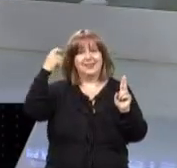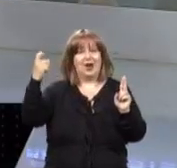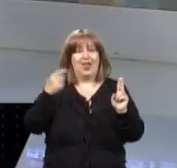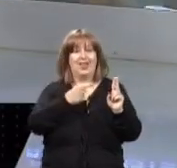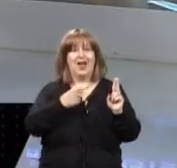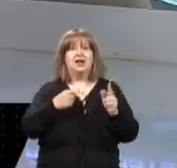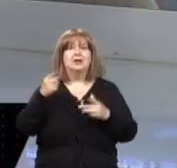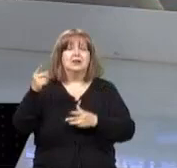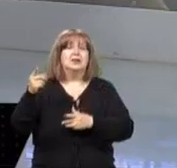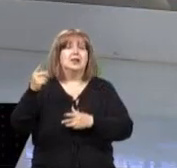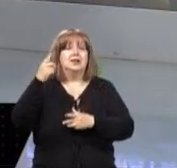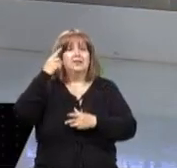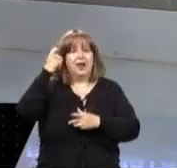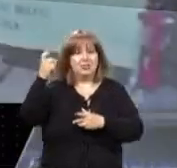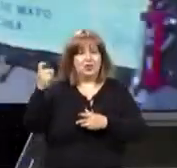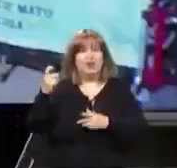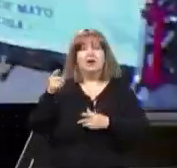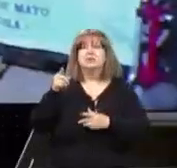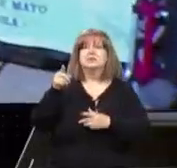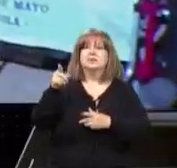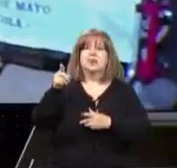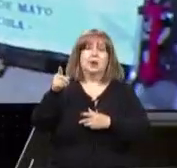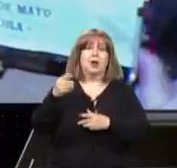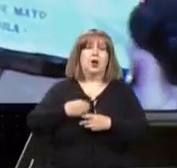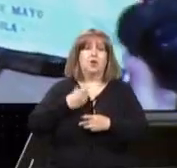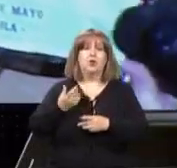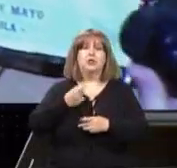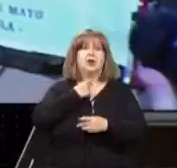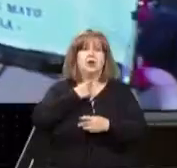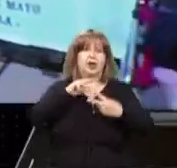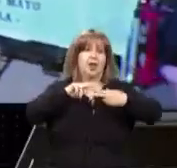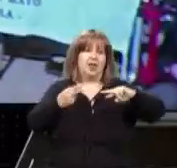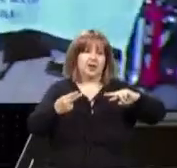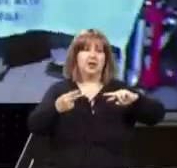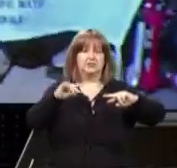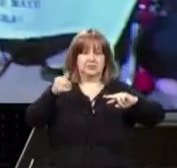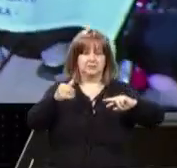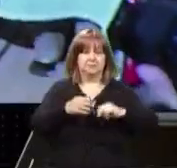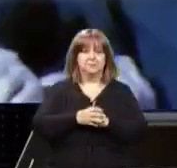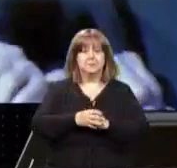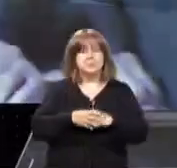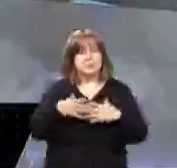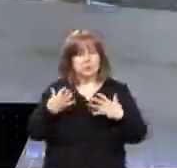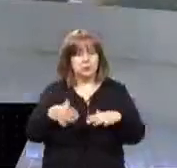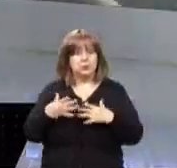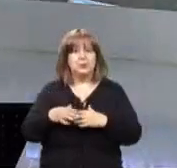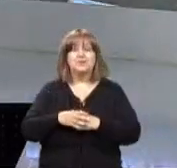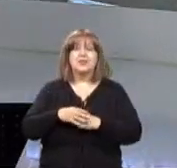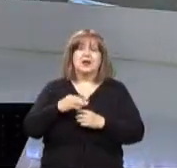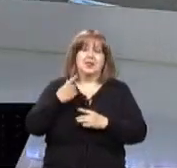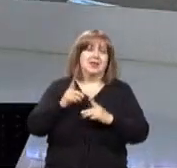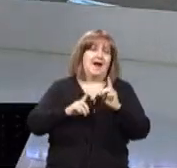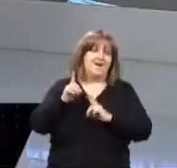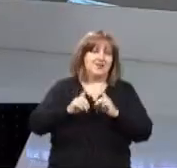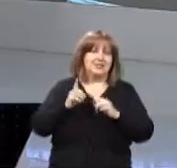voluntariamente. compartiendo sí. Quizás, bueno, hay muchos que les ha costado después hablar, ¿no? De la historia, es más, han preferido tener